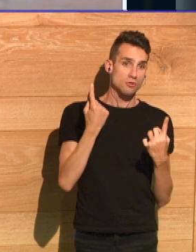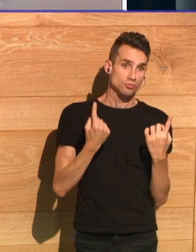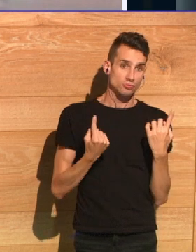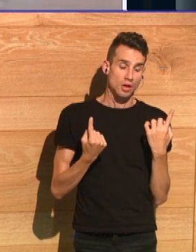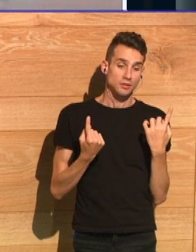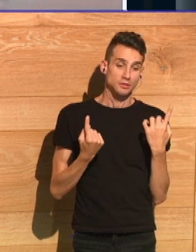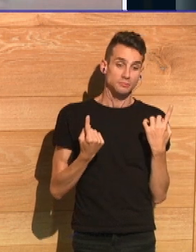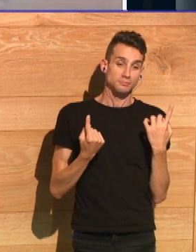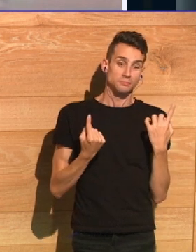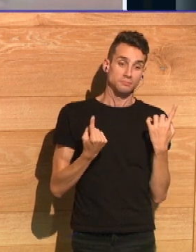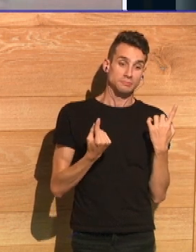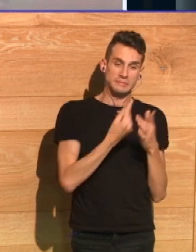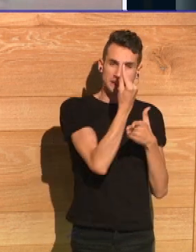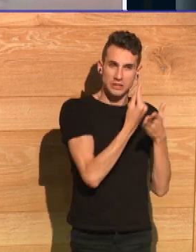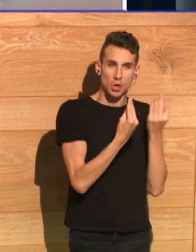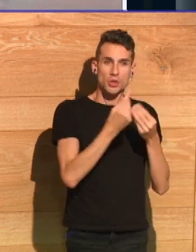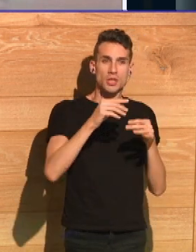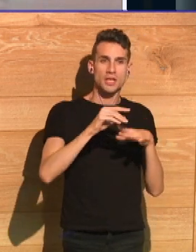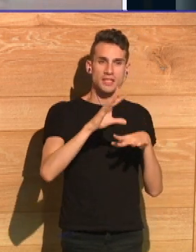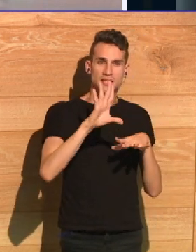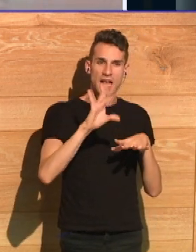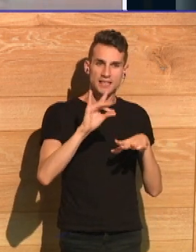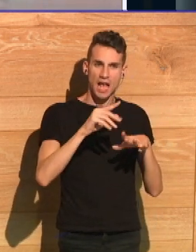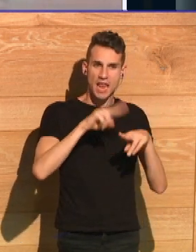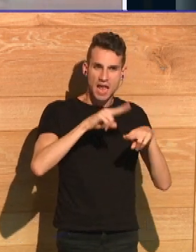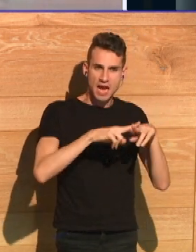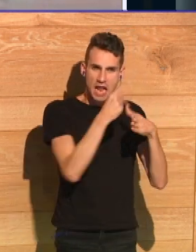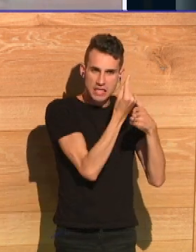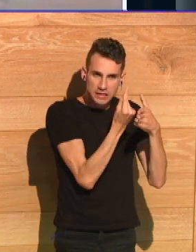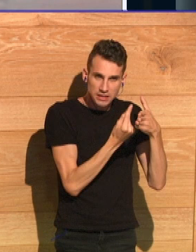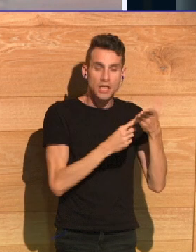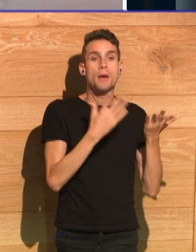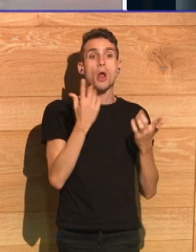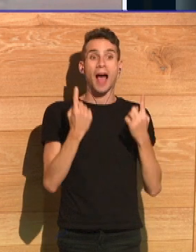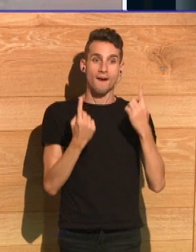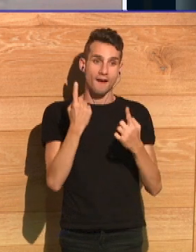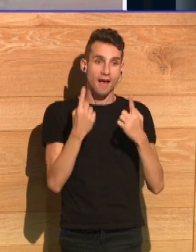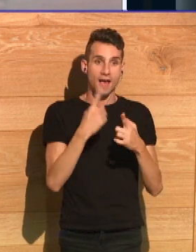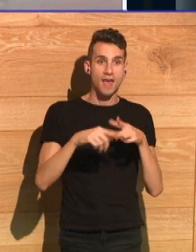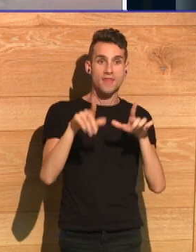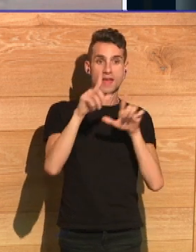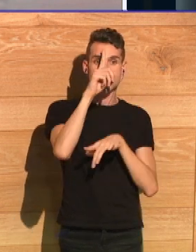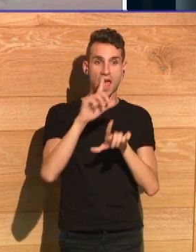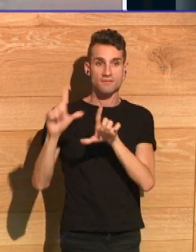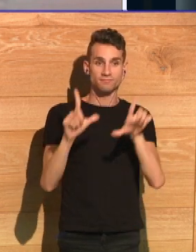con tinta negra, pero a veces hay escenas en las que los dibujos están hechos